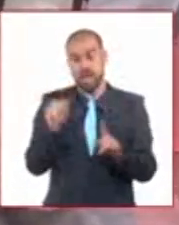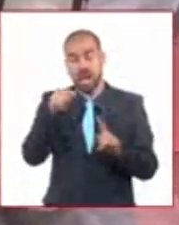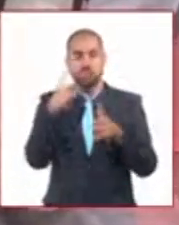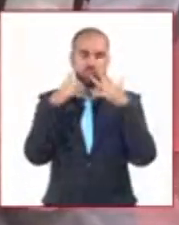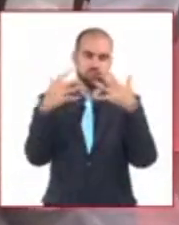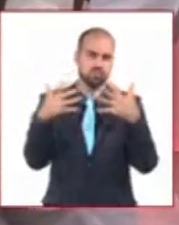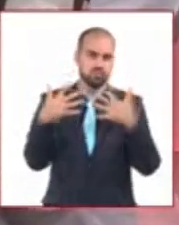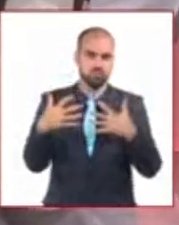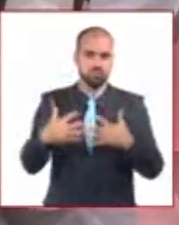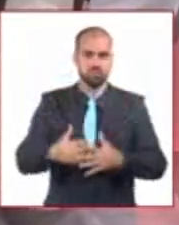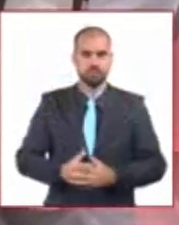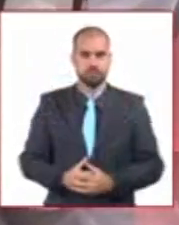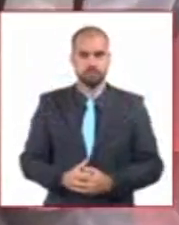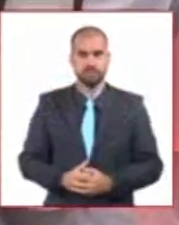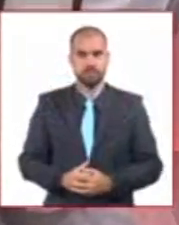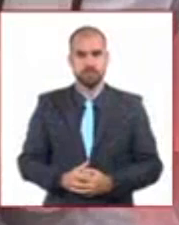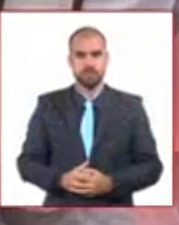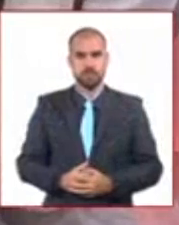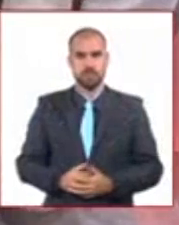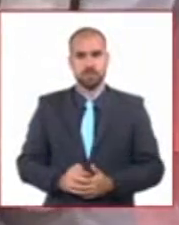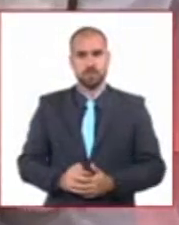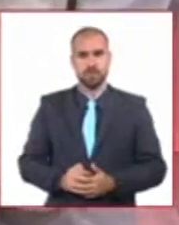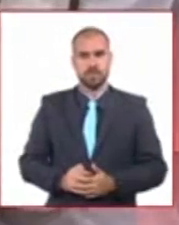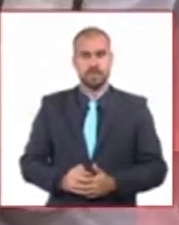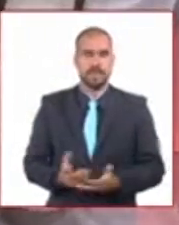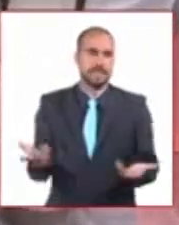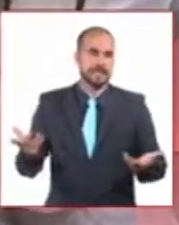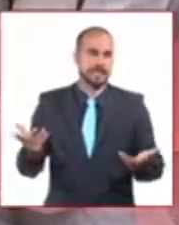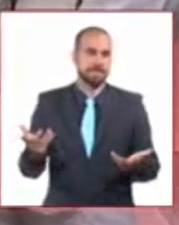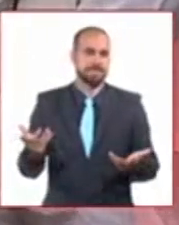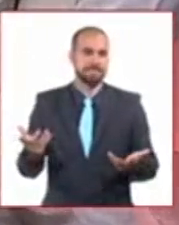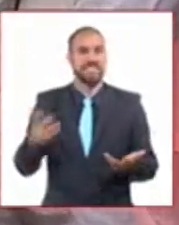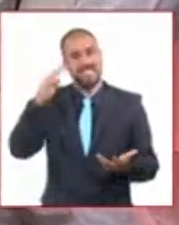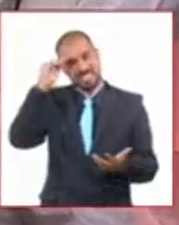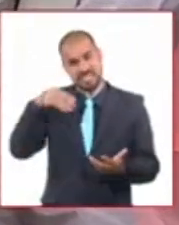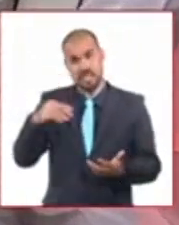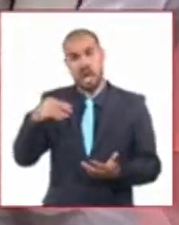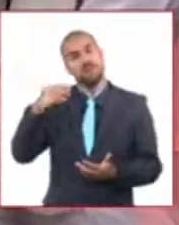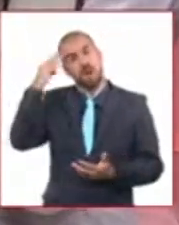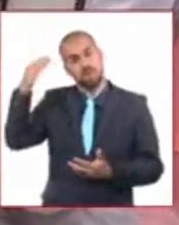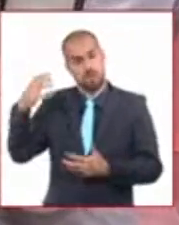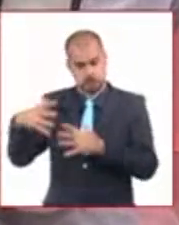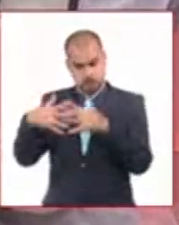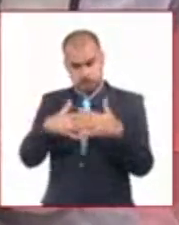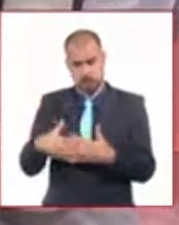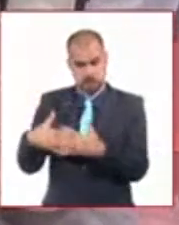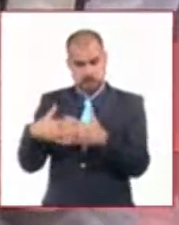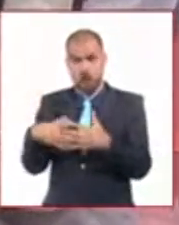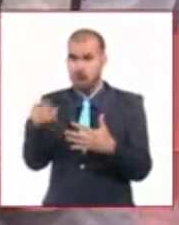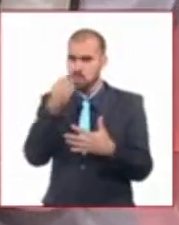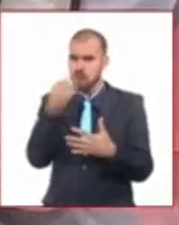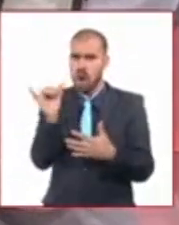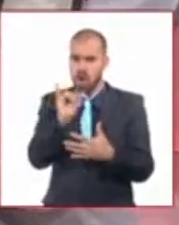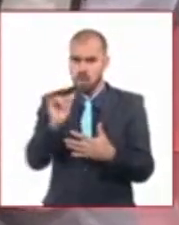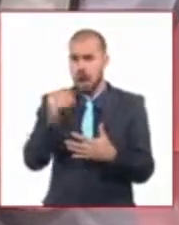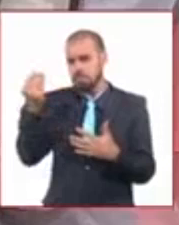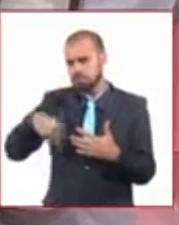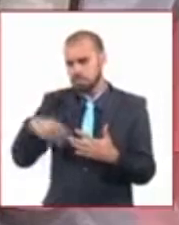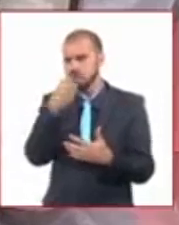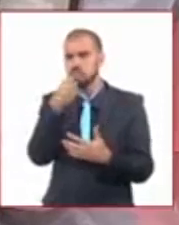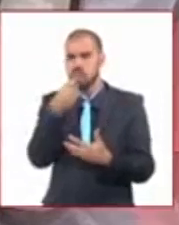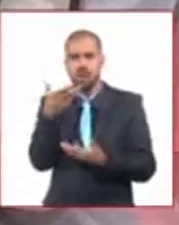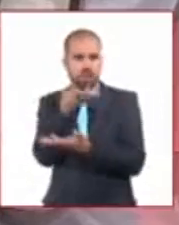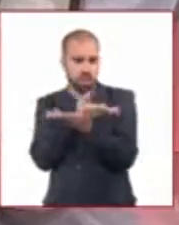y es una oportunidad perdida para el gobierno de eeuu una oportunidad de haber podido tener un diálogo